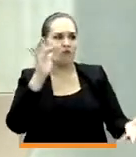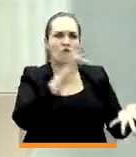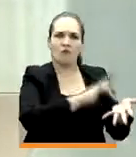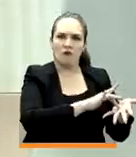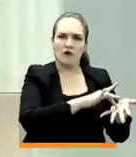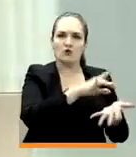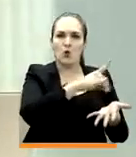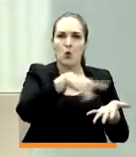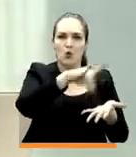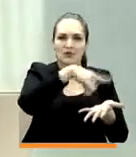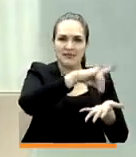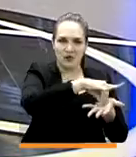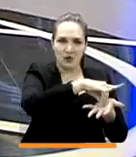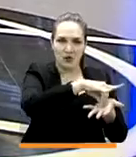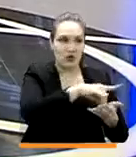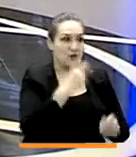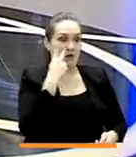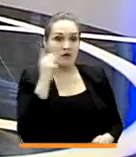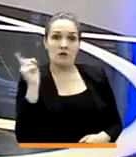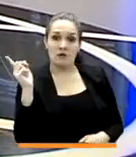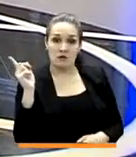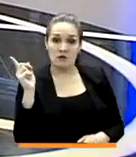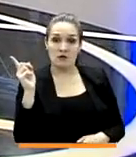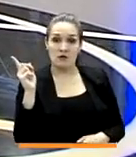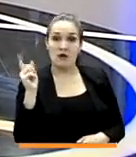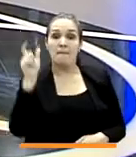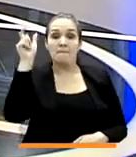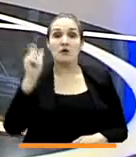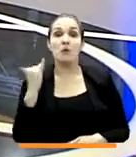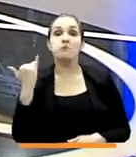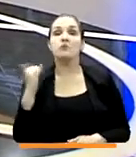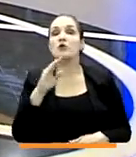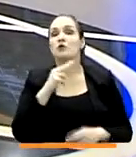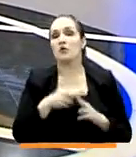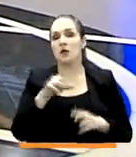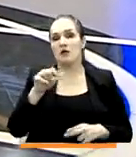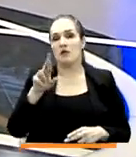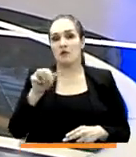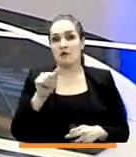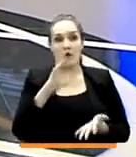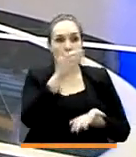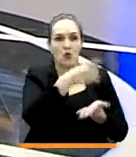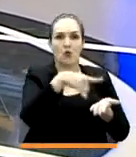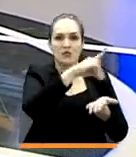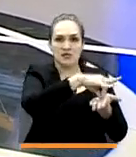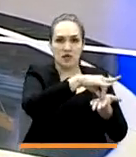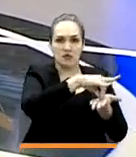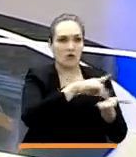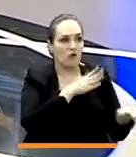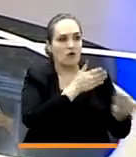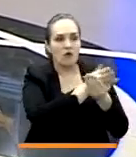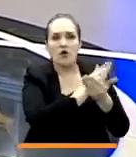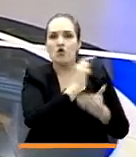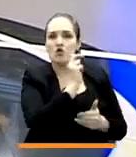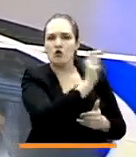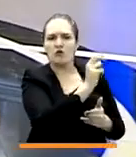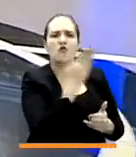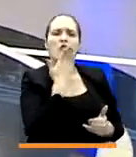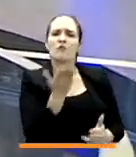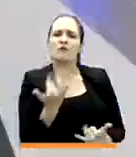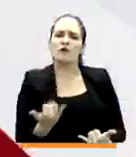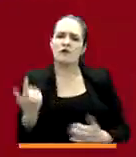su derecho. En el punto se encuentra nuestra compañera Laura Rojas. Laura, buenas tardes. Cuéntenos cómo ha transcurrido la jornada.